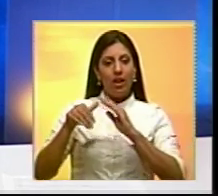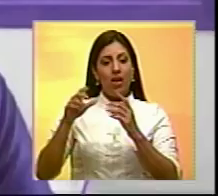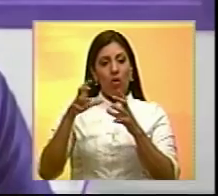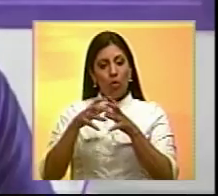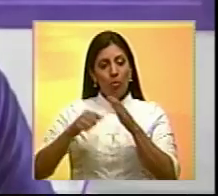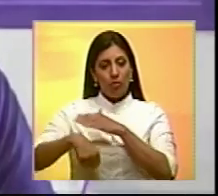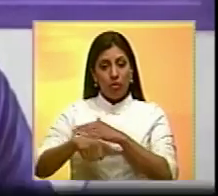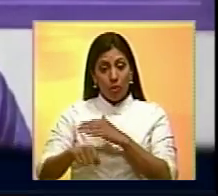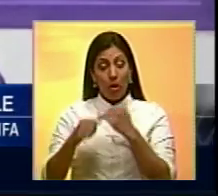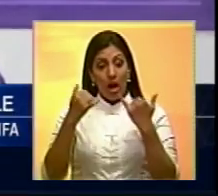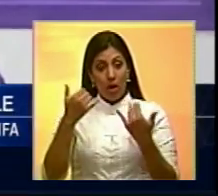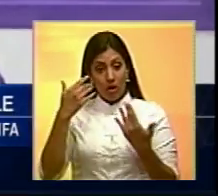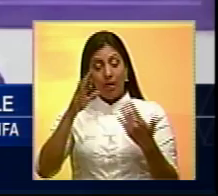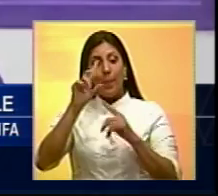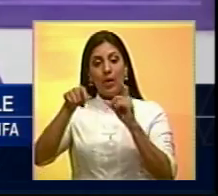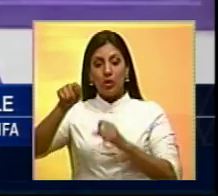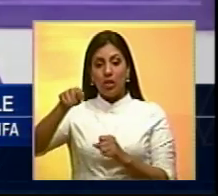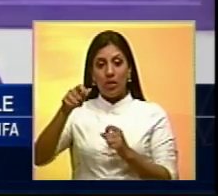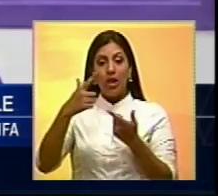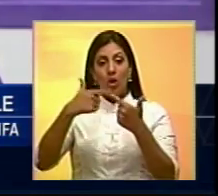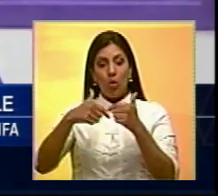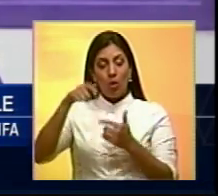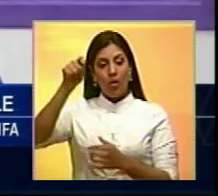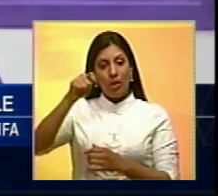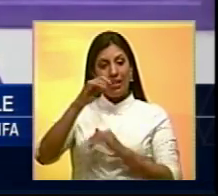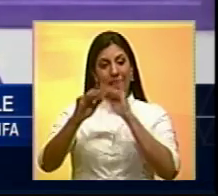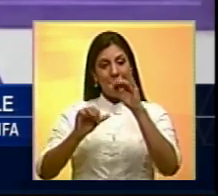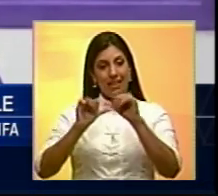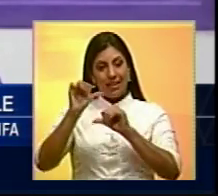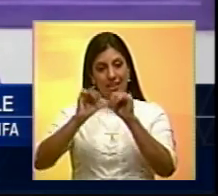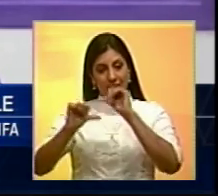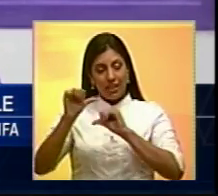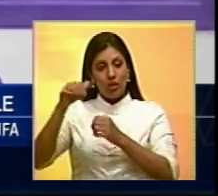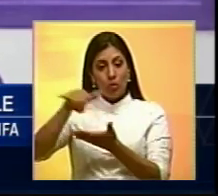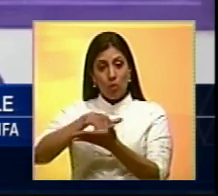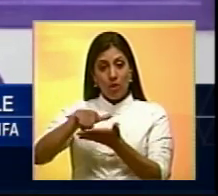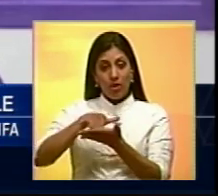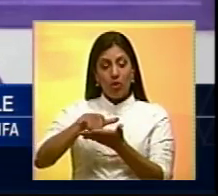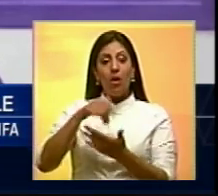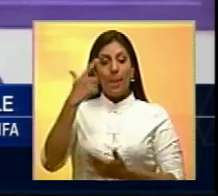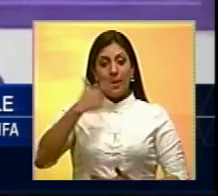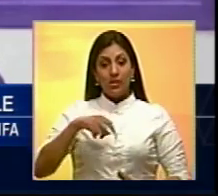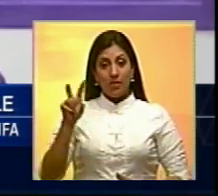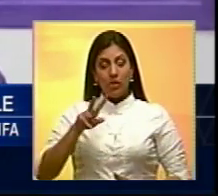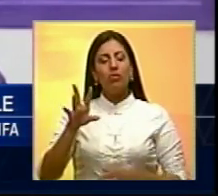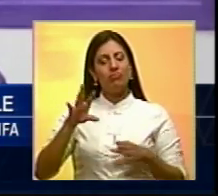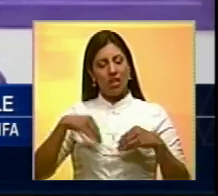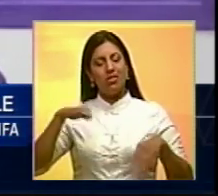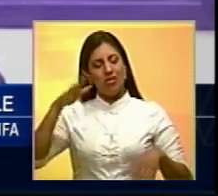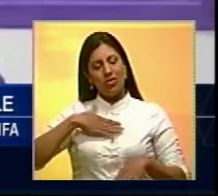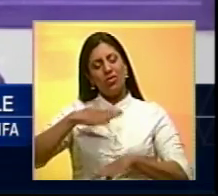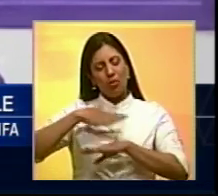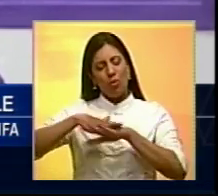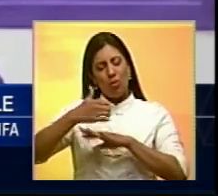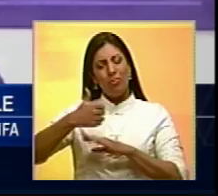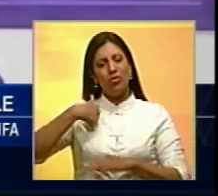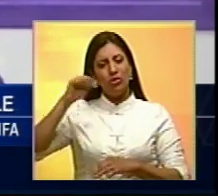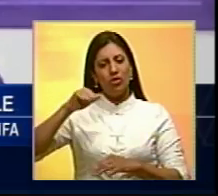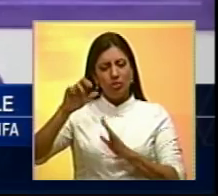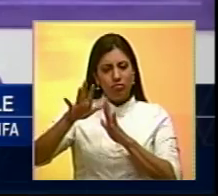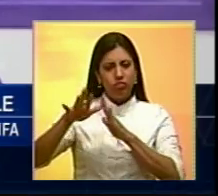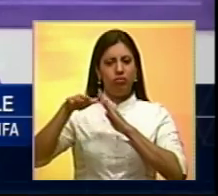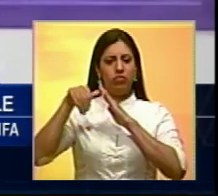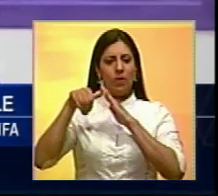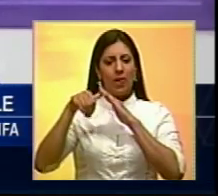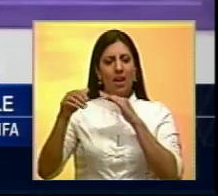FIFA. Durante una audiencia que tuvo lugar en la Corte del Distrito Este de New York, el venezolano reconoció su culpabilidad en los delitos